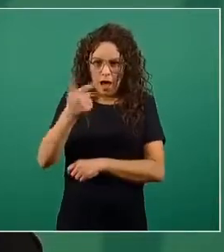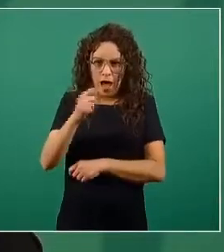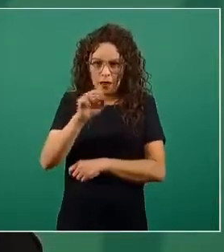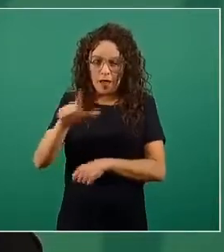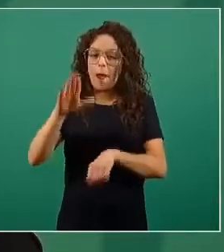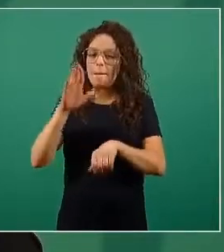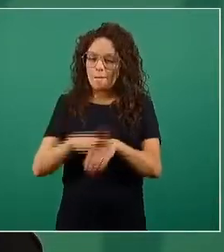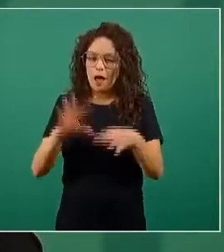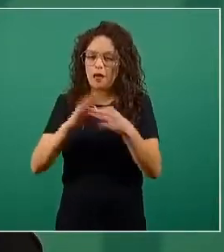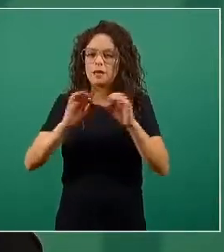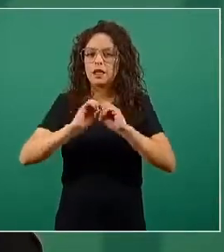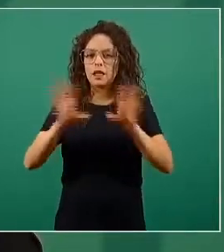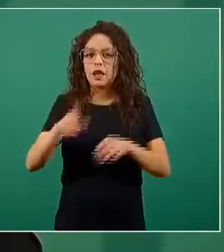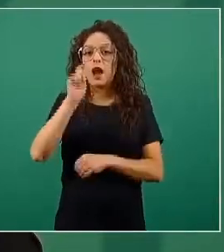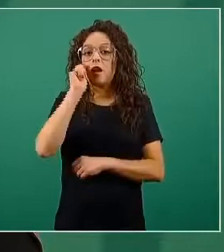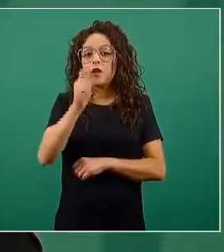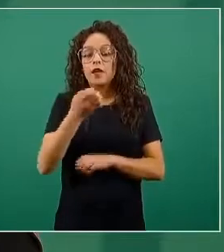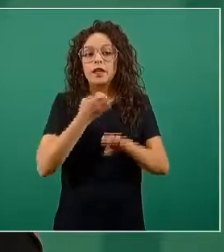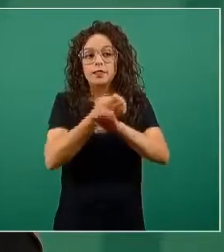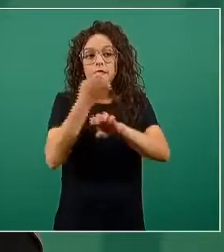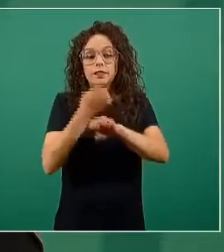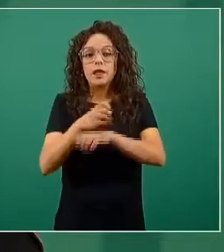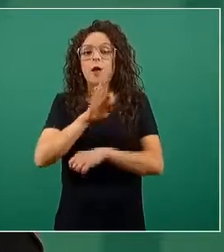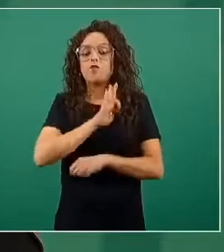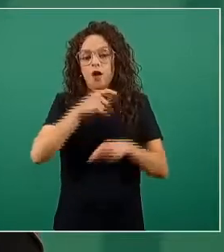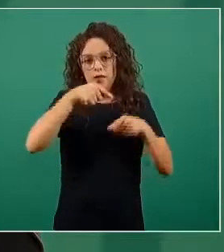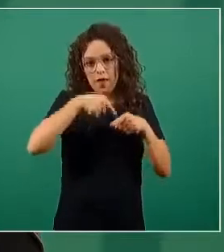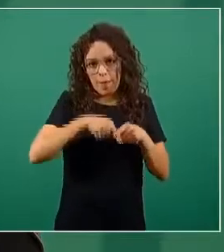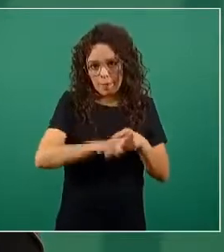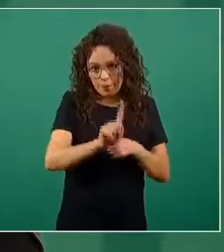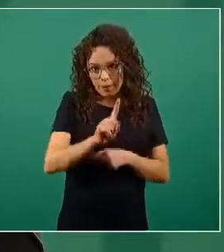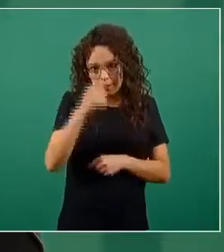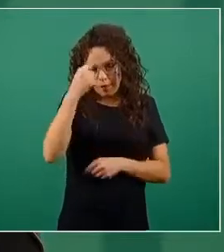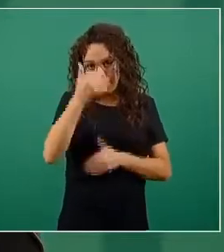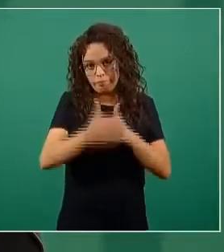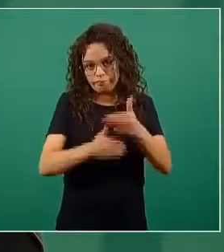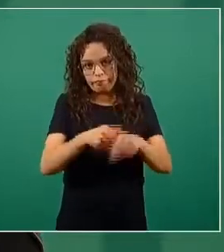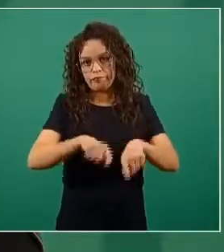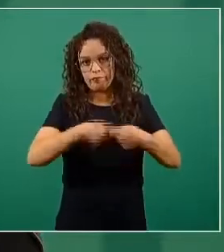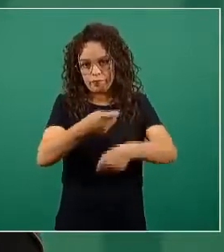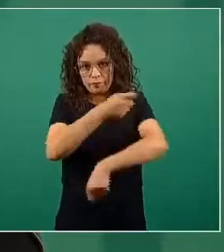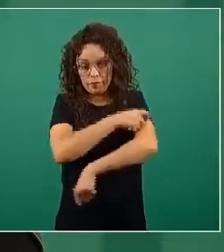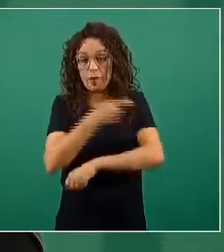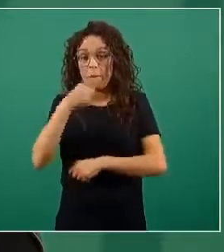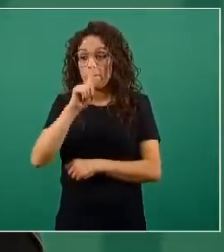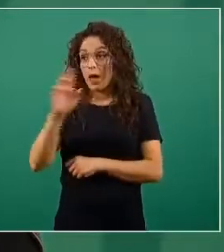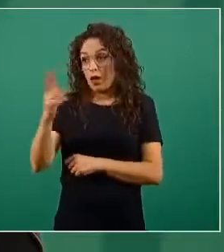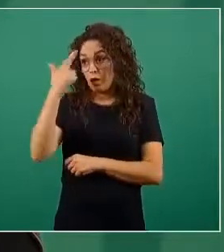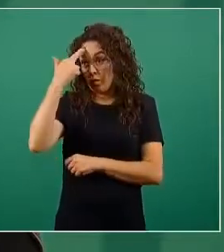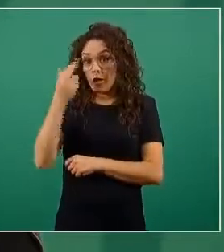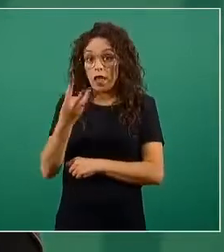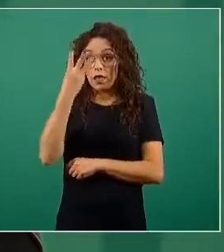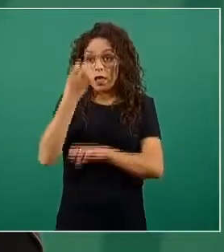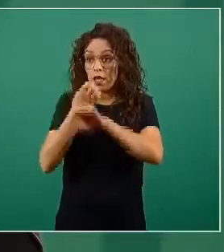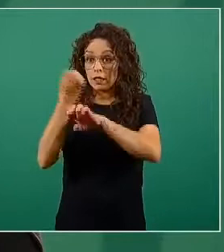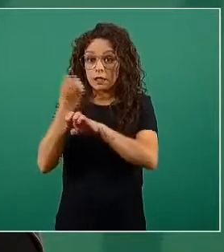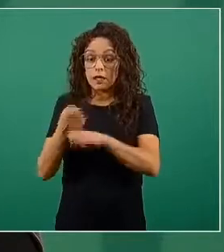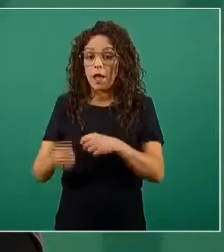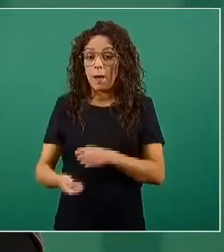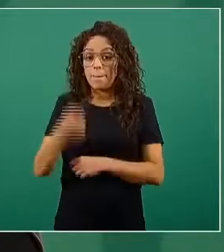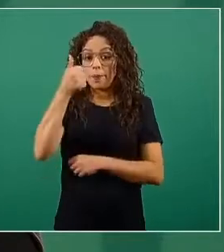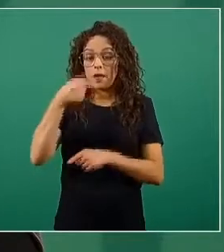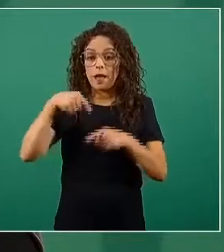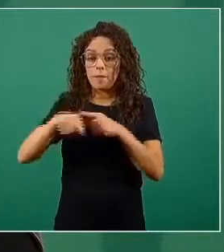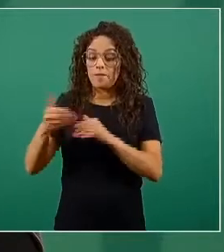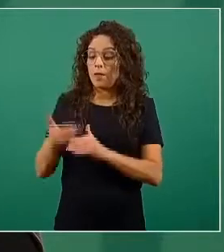entidades federativas son con las que se podrán avanzar, pero recordemos también que hay tres entidades federativas que iniciaron en primera instancia